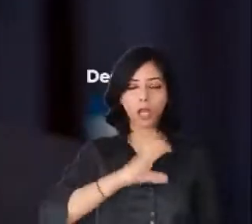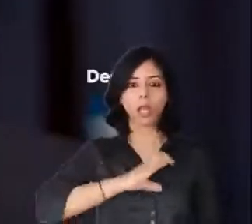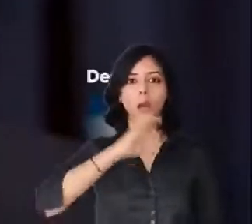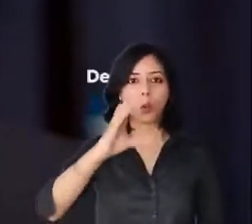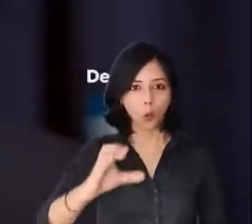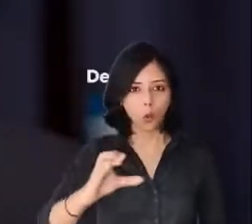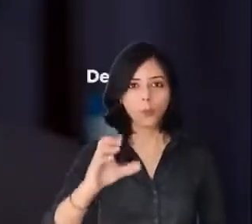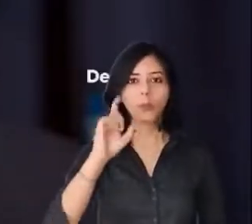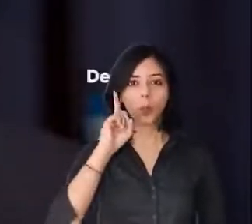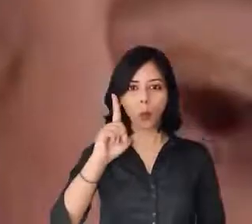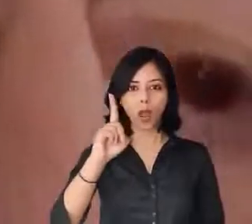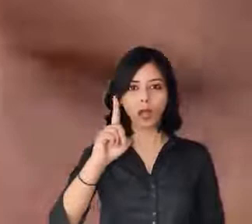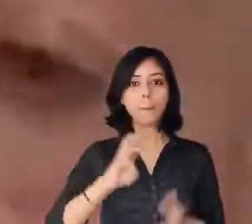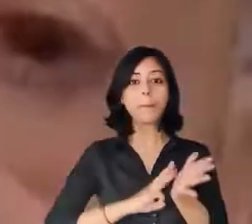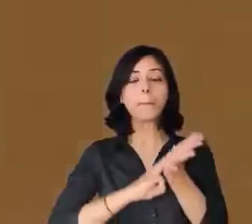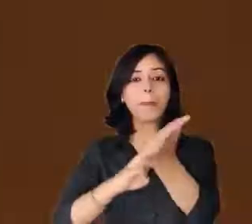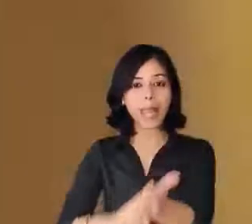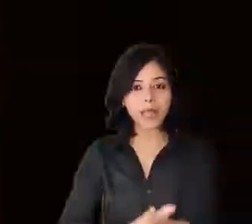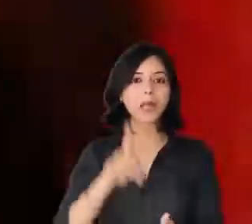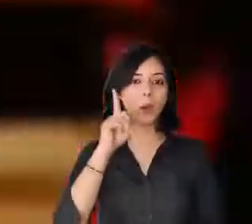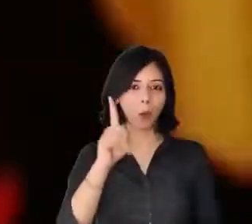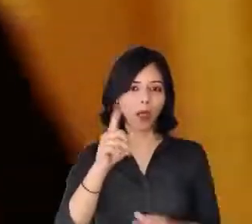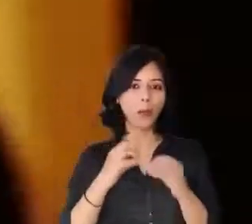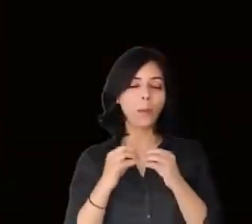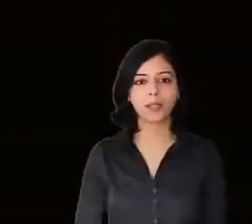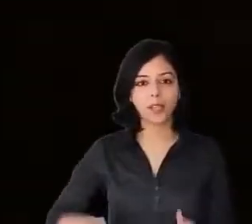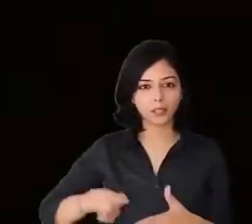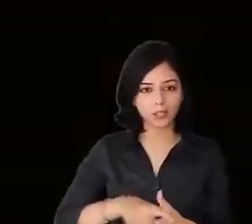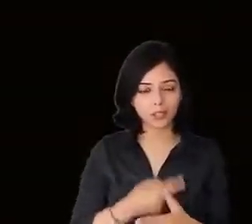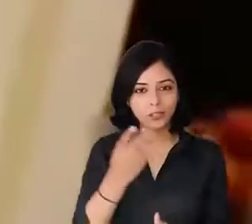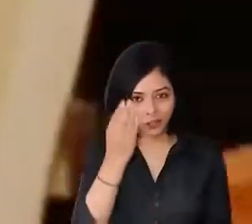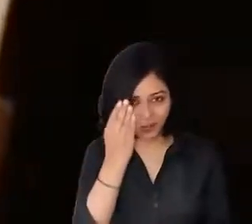a su habitación y pensaban escuchar algo de música.